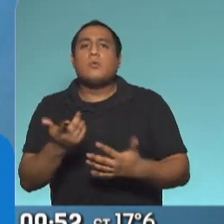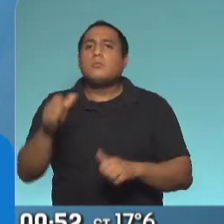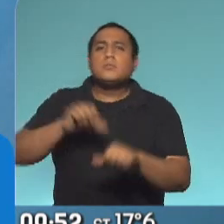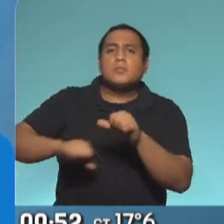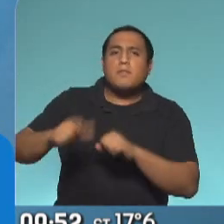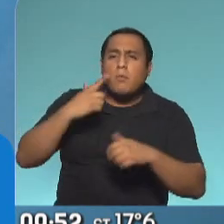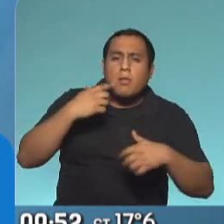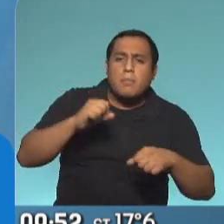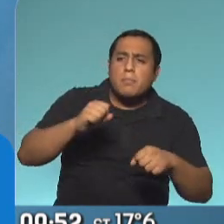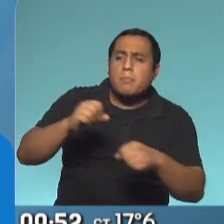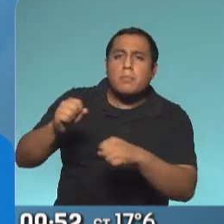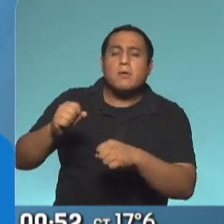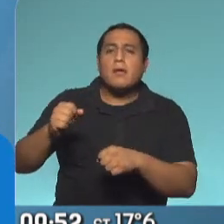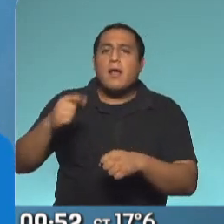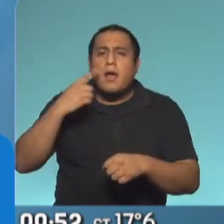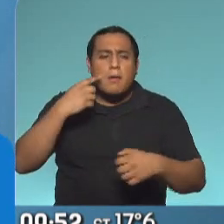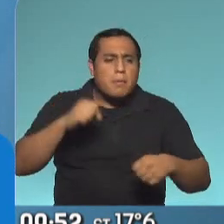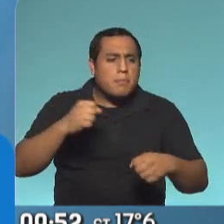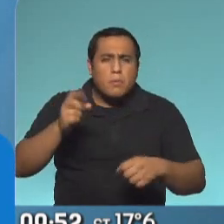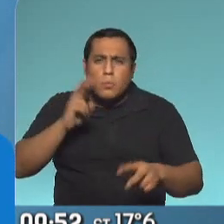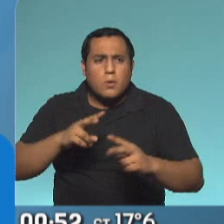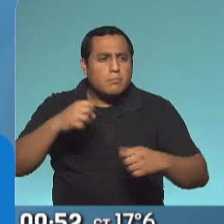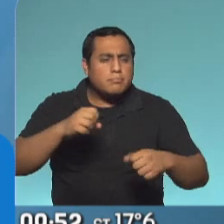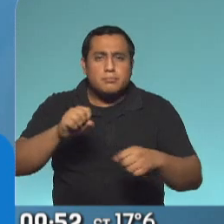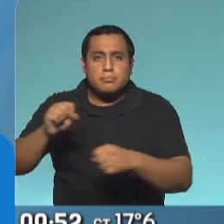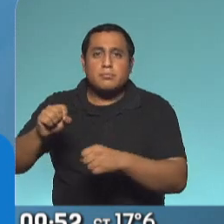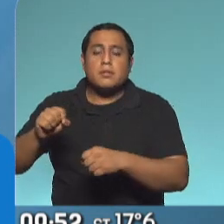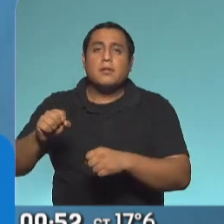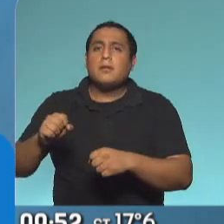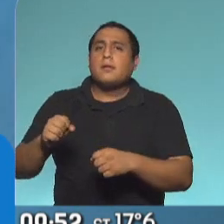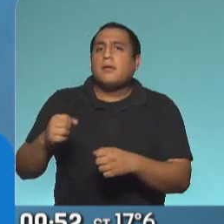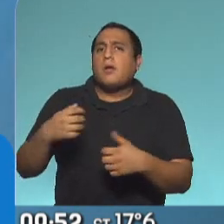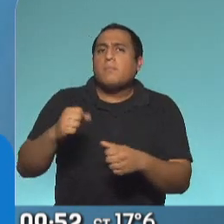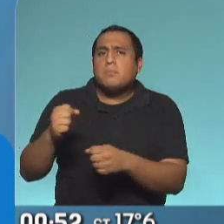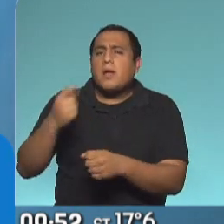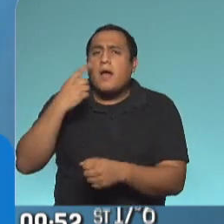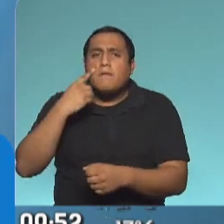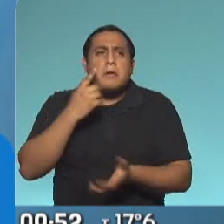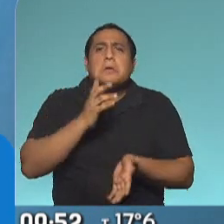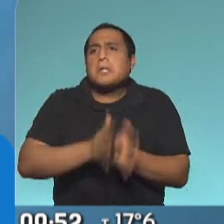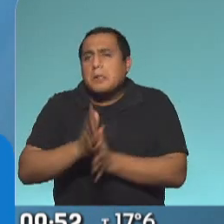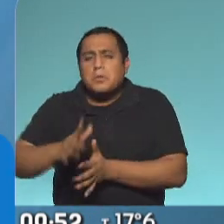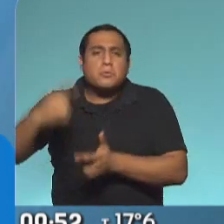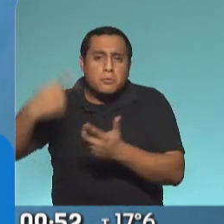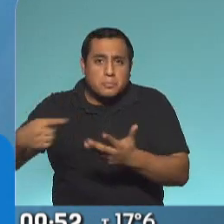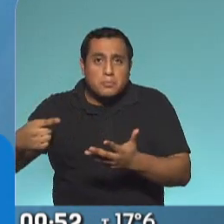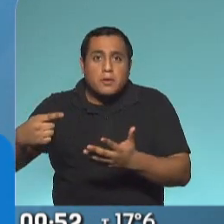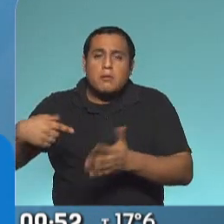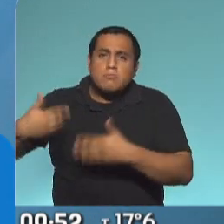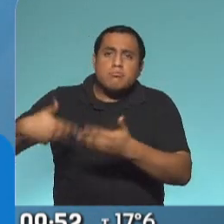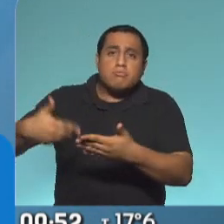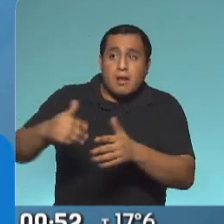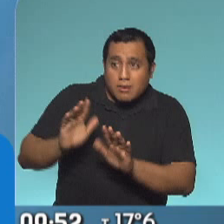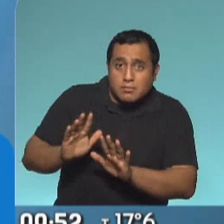en la lucha por descubrimientos y formas de abordar la cuestión de la pandemia avanza de esta